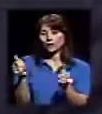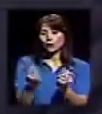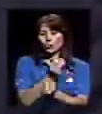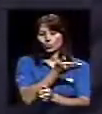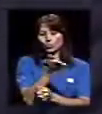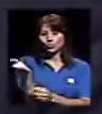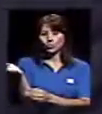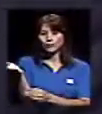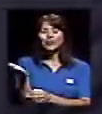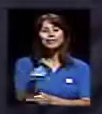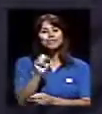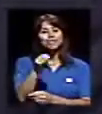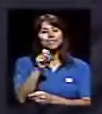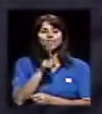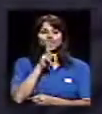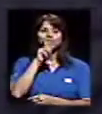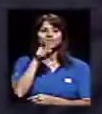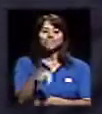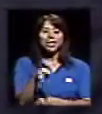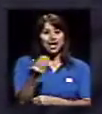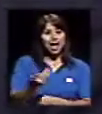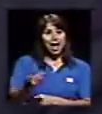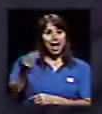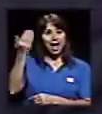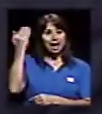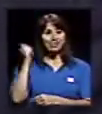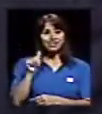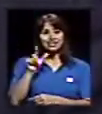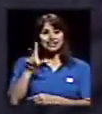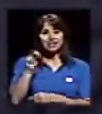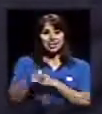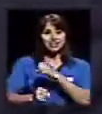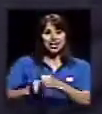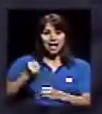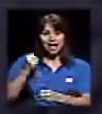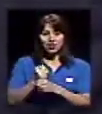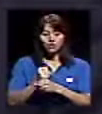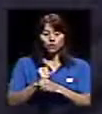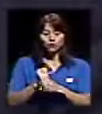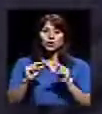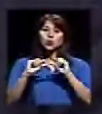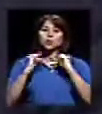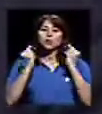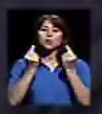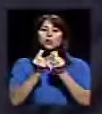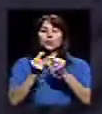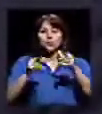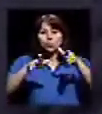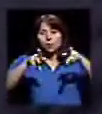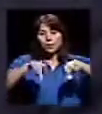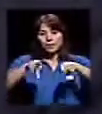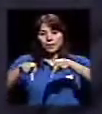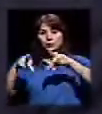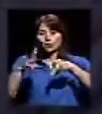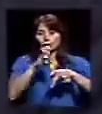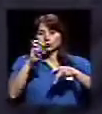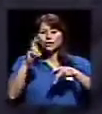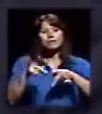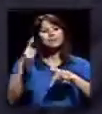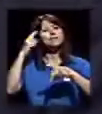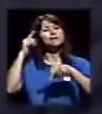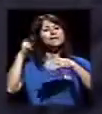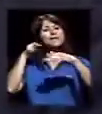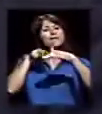hace 30 años, 3 décadas, un grupo de costarricenses visionarios establecieron